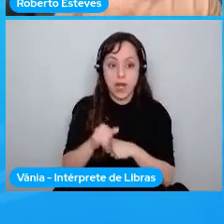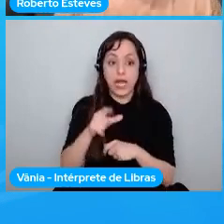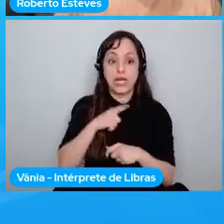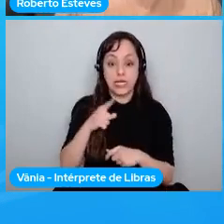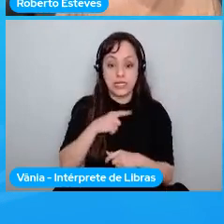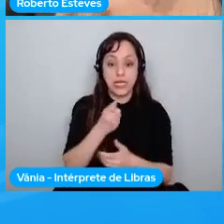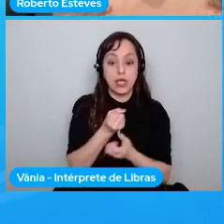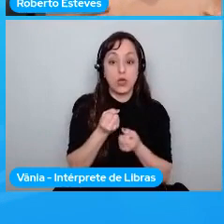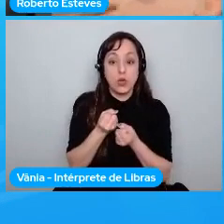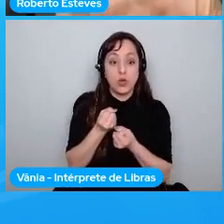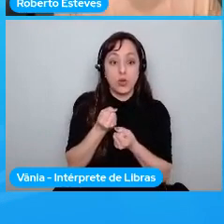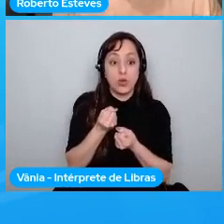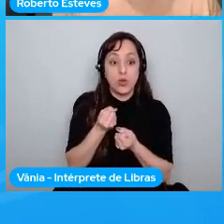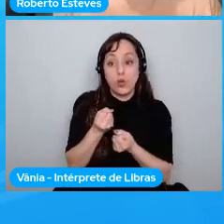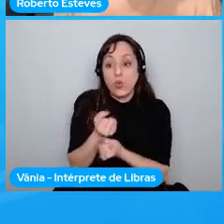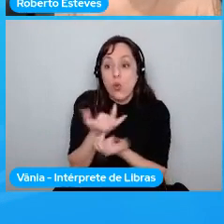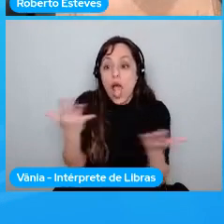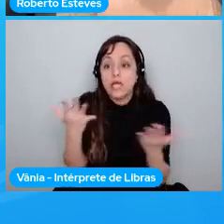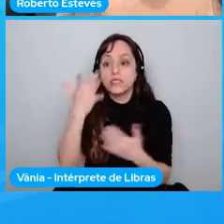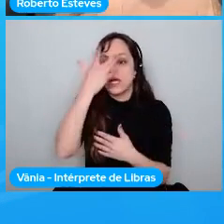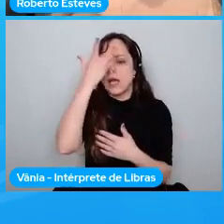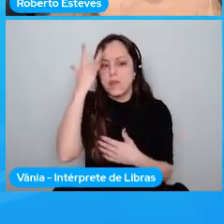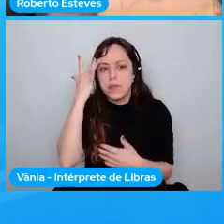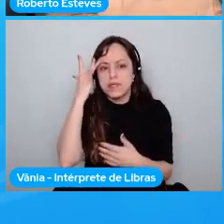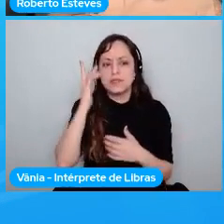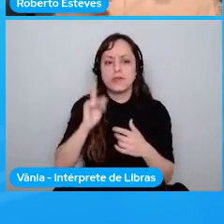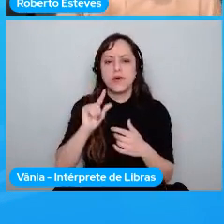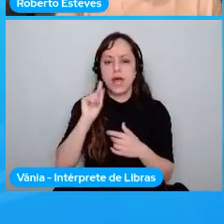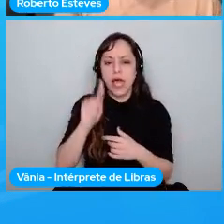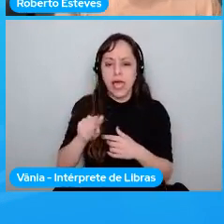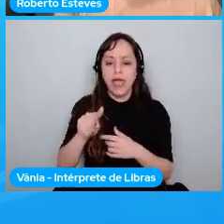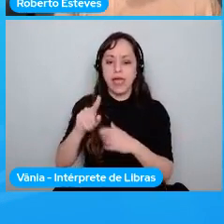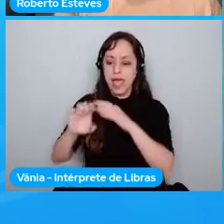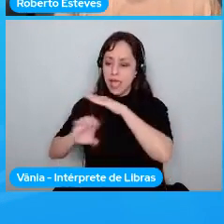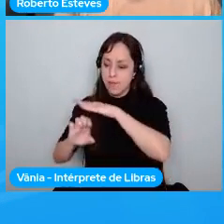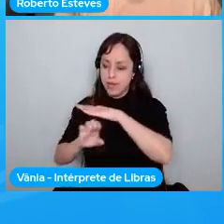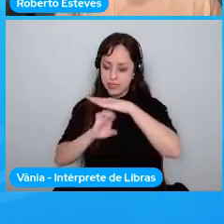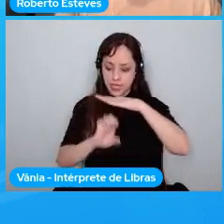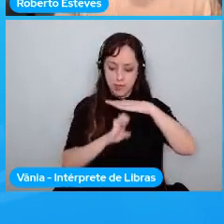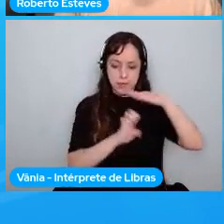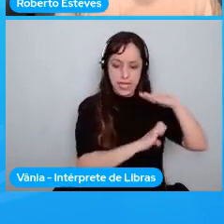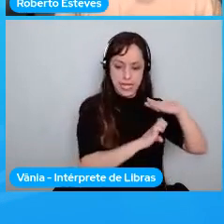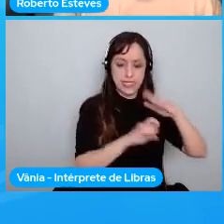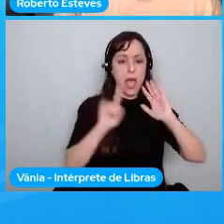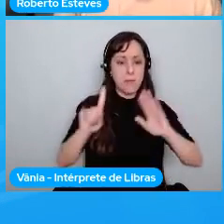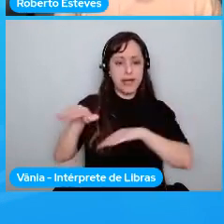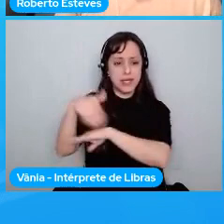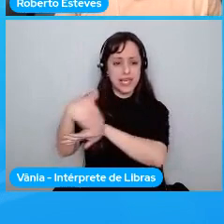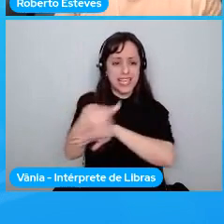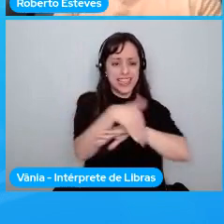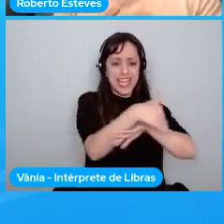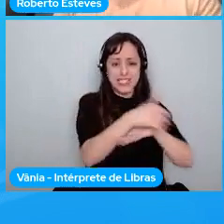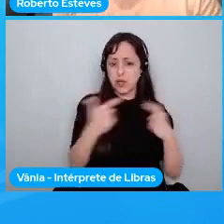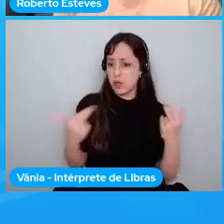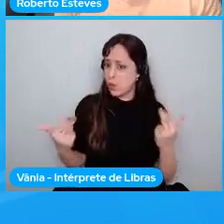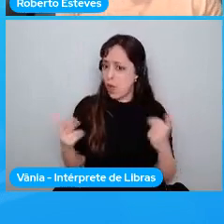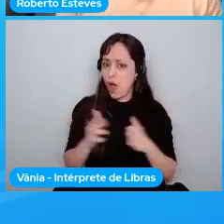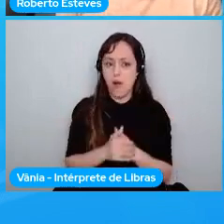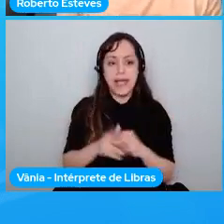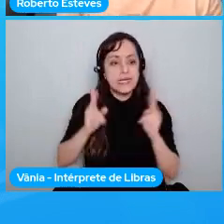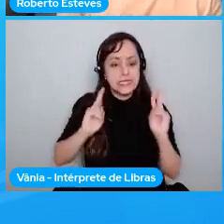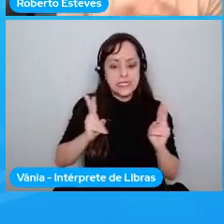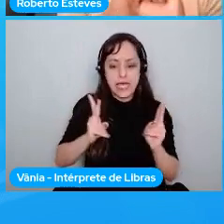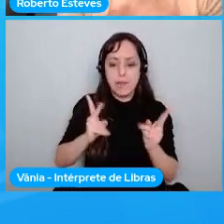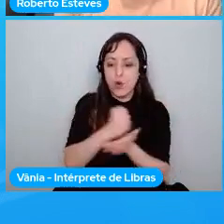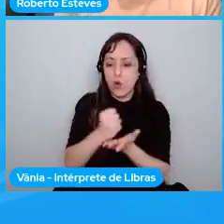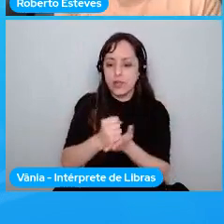tienen la misma dirección, que tienen el mismo número de teléfono, o compañías que licitan siempre el mismo tipo de